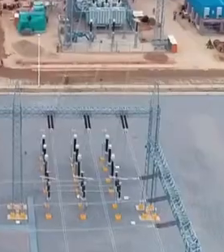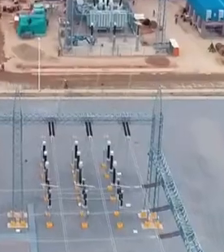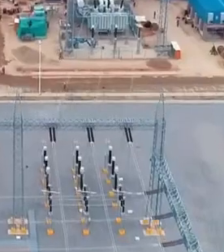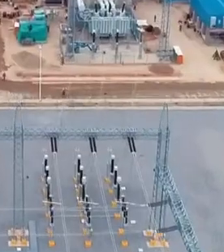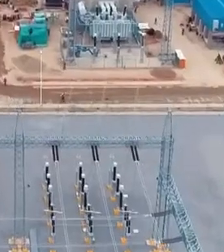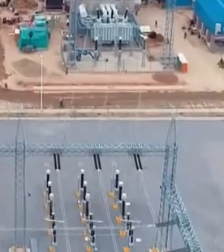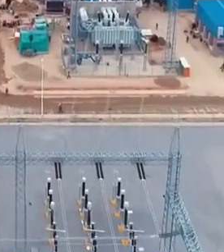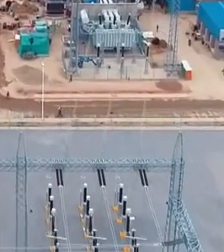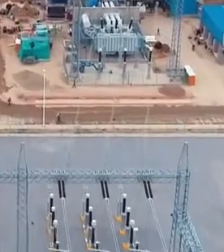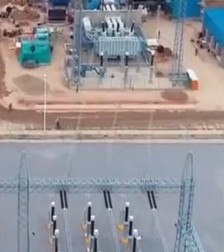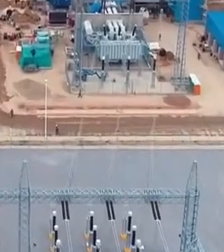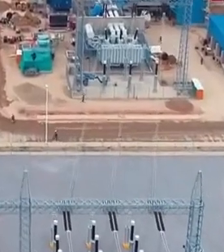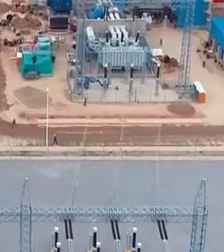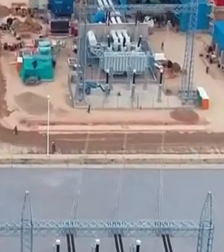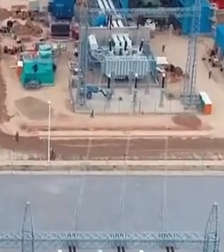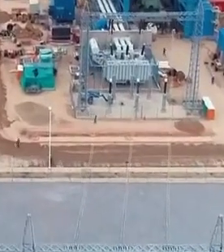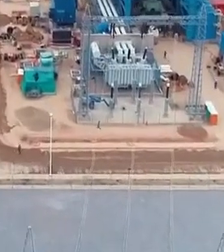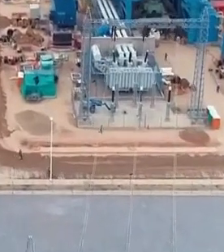San Luis Potosí.